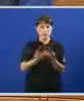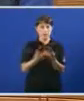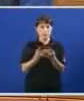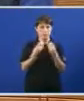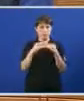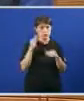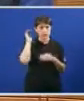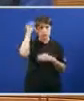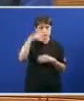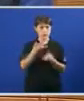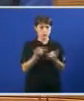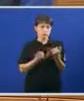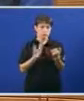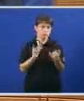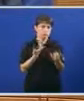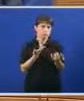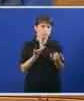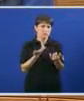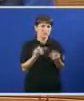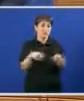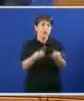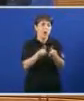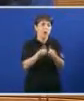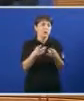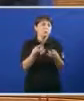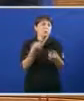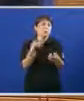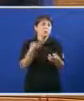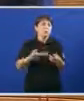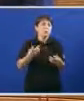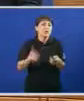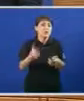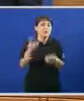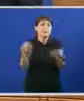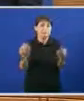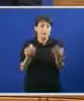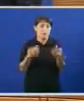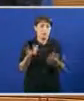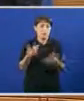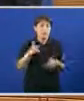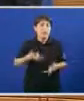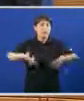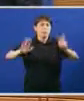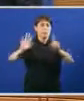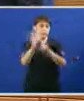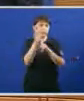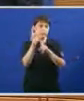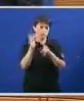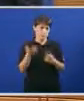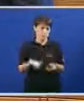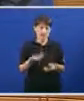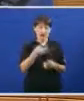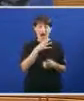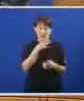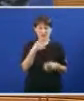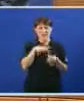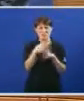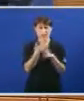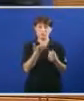de la consolidación de las libertades. Sin duda, el Partido Socialista Obrero Español es clave y está en un momento de una encrucillada.